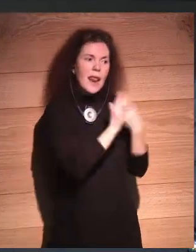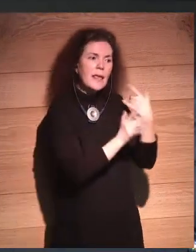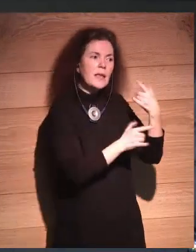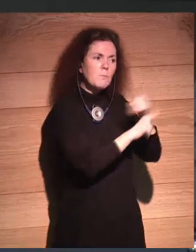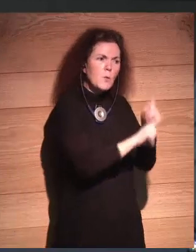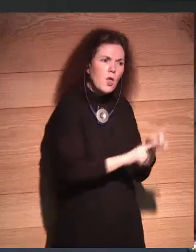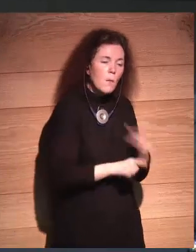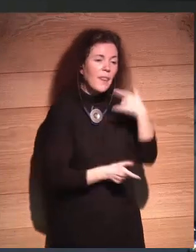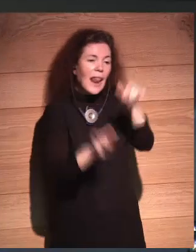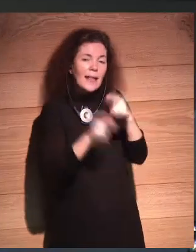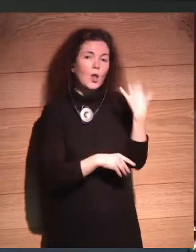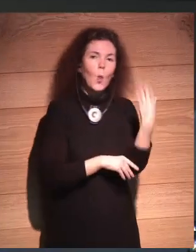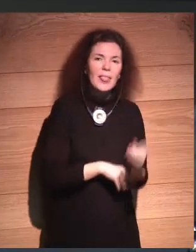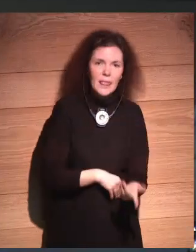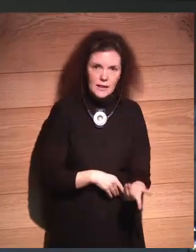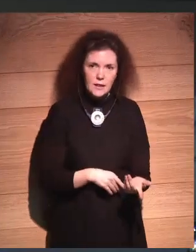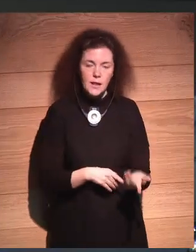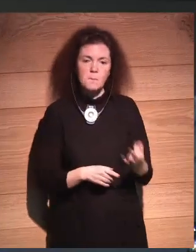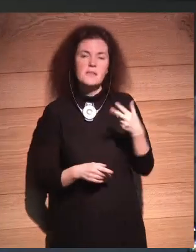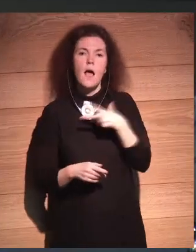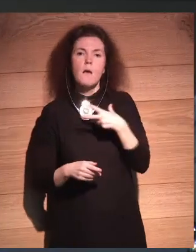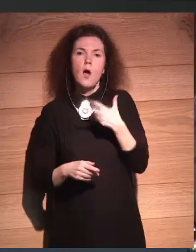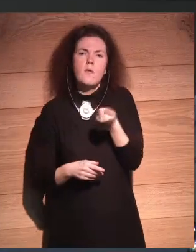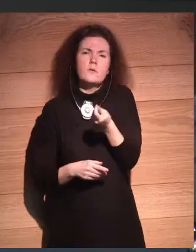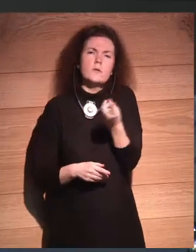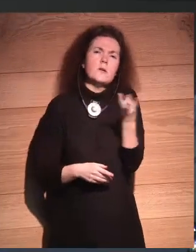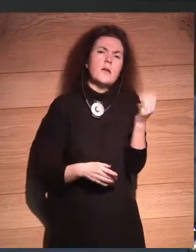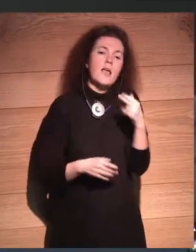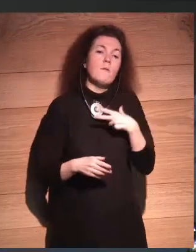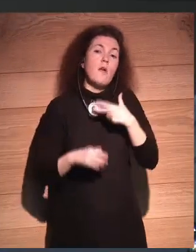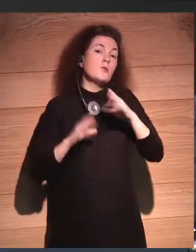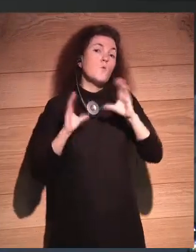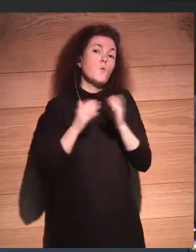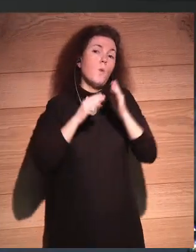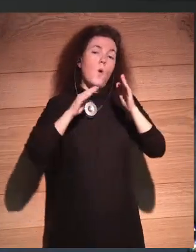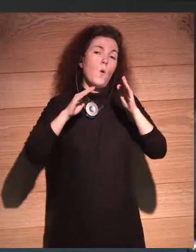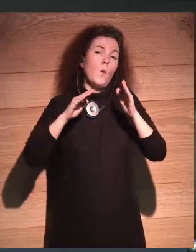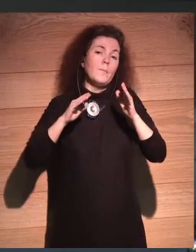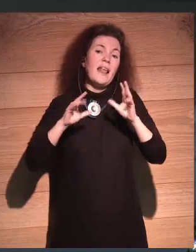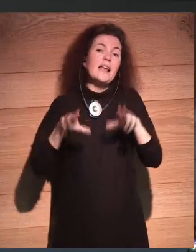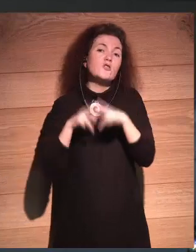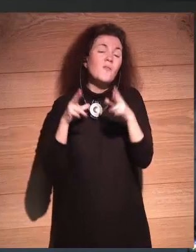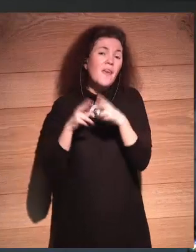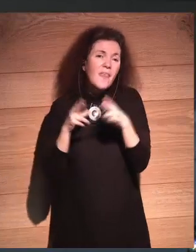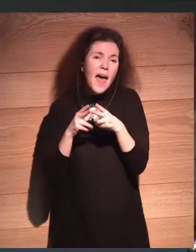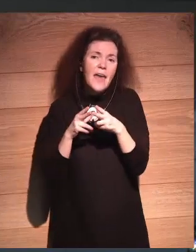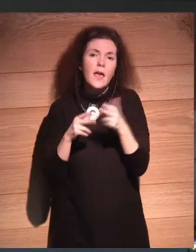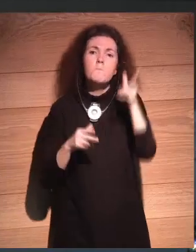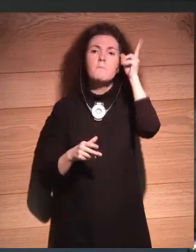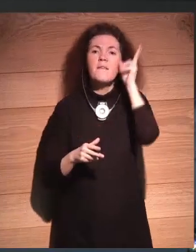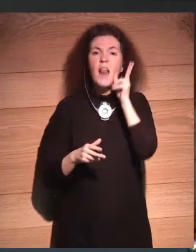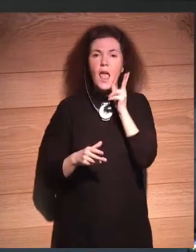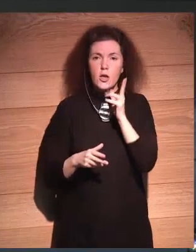Y luego vamos a tener todos los abogados, que son el último grupo, bueno, es un grupo en la sociedad que tienen muchísimos